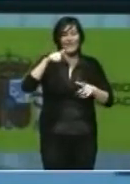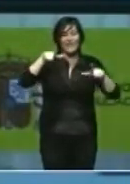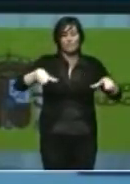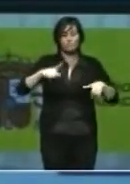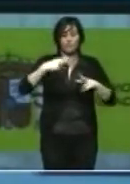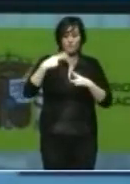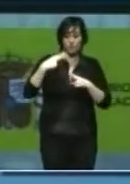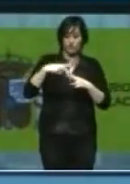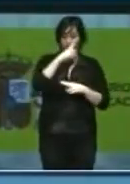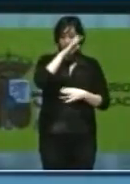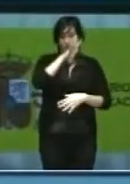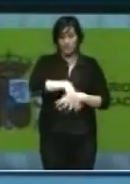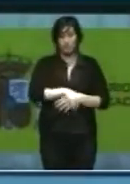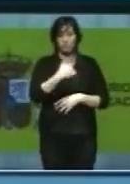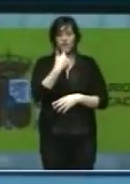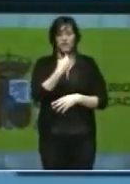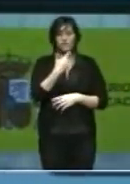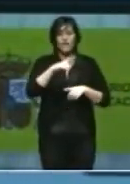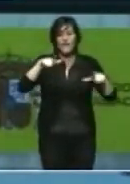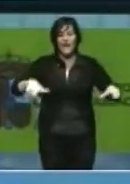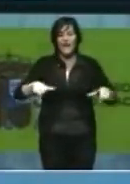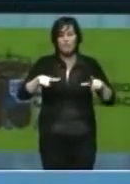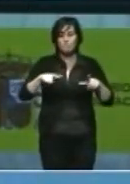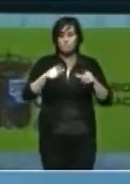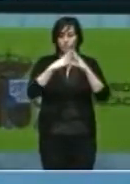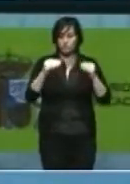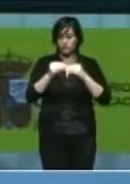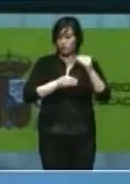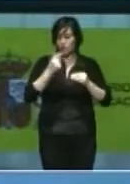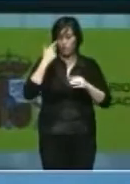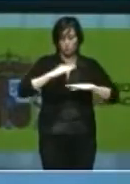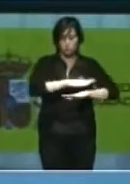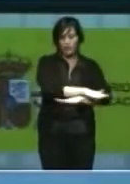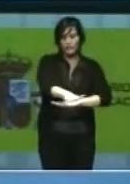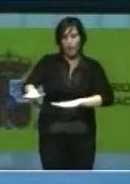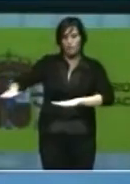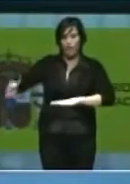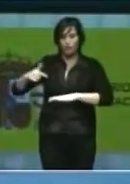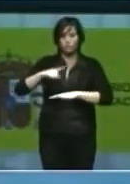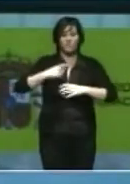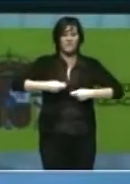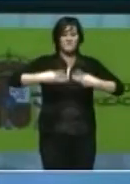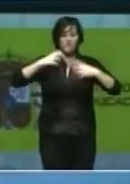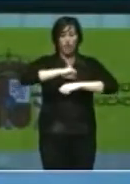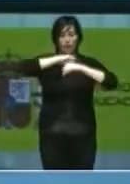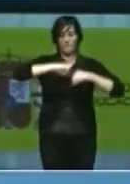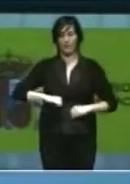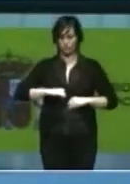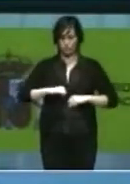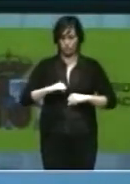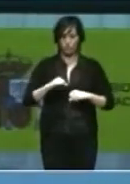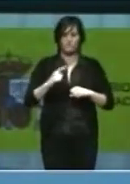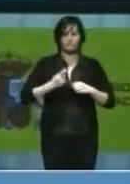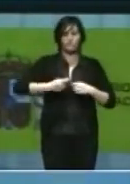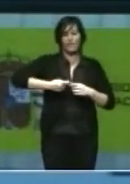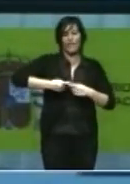Este edificio es el que estamos ahora realizando. Aquí vemos un poco la planta baja y vemos que un edificio compacto, es decir, con unas alturas